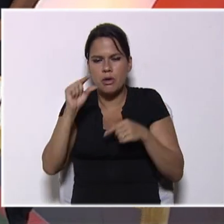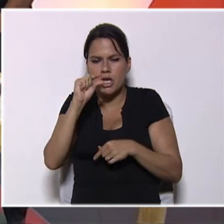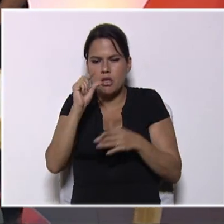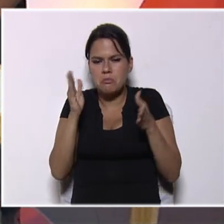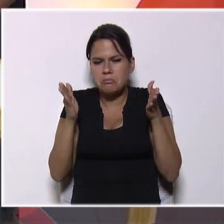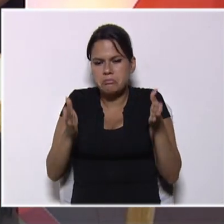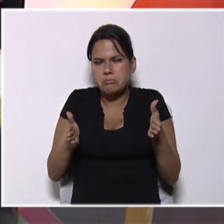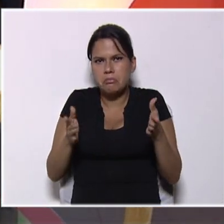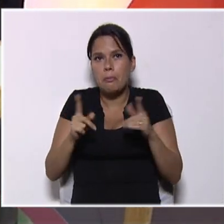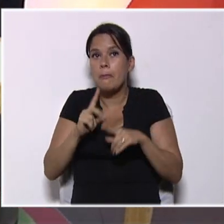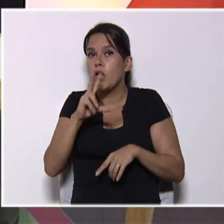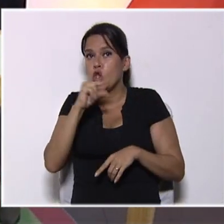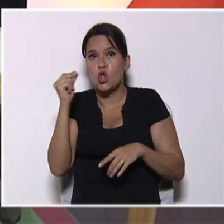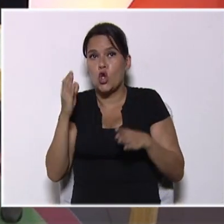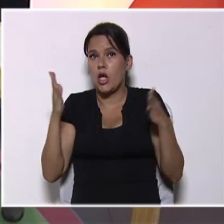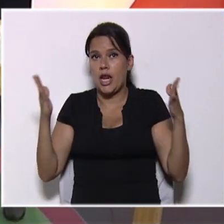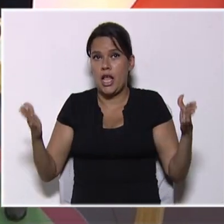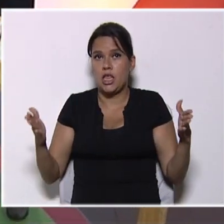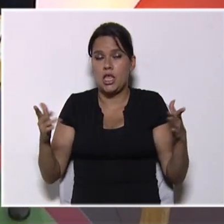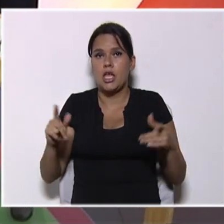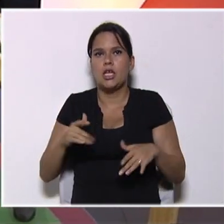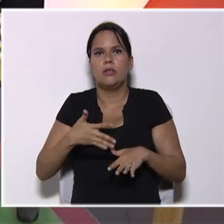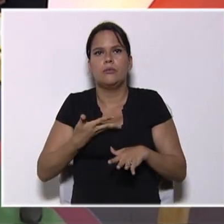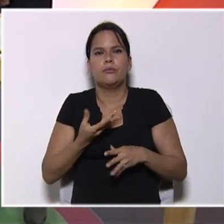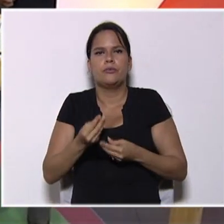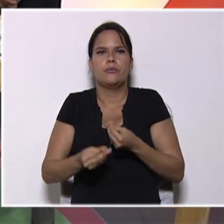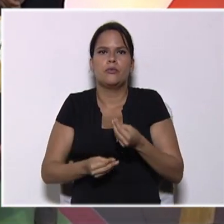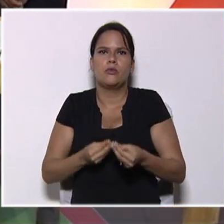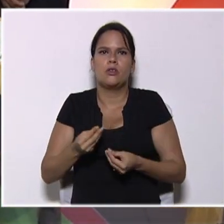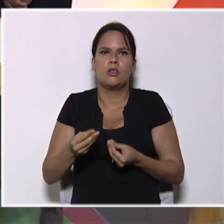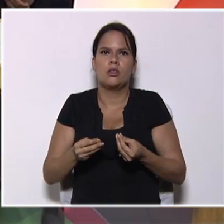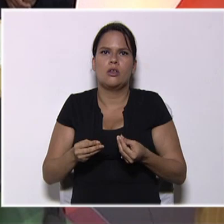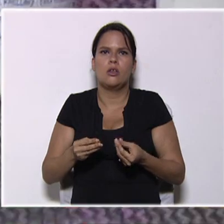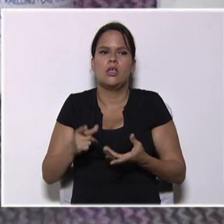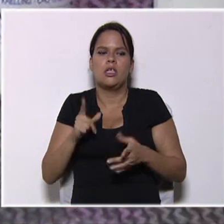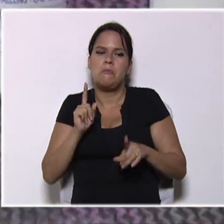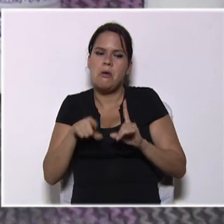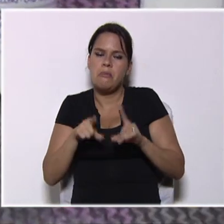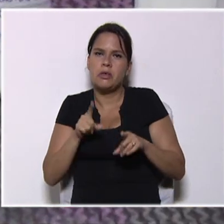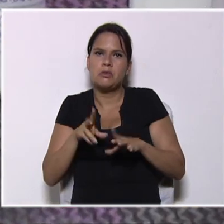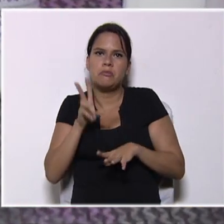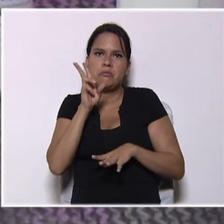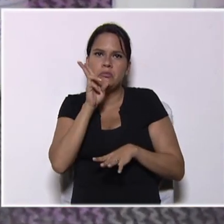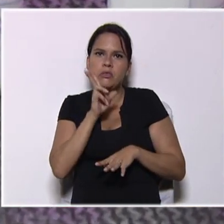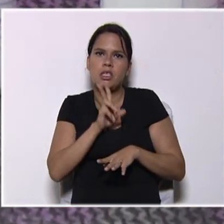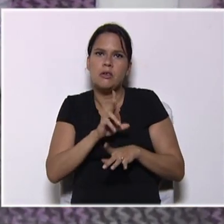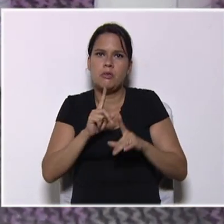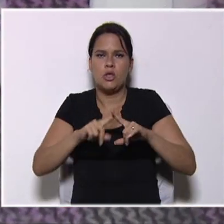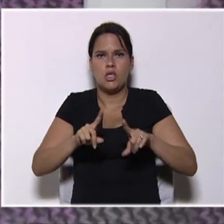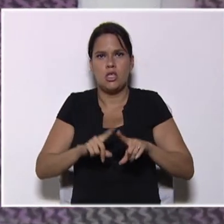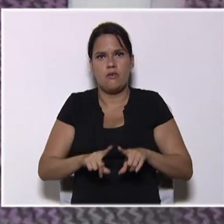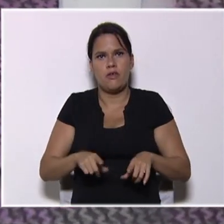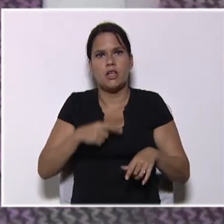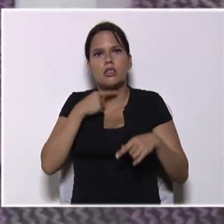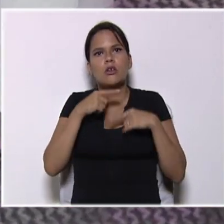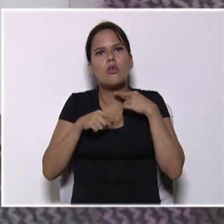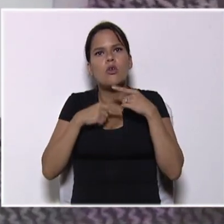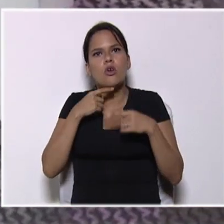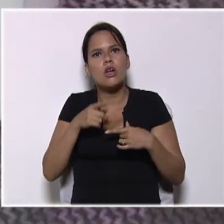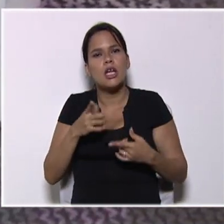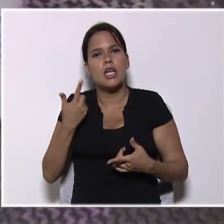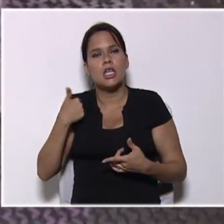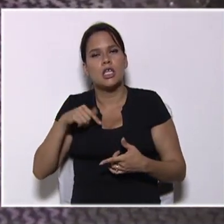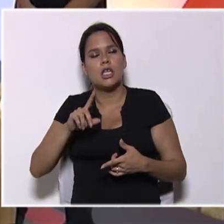pequeños, que están en condiciones ya sea medianamente limpios, de diferentes colores, y obtengo luego